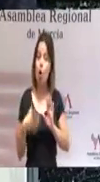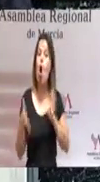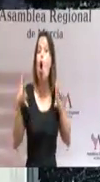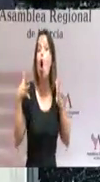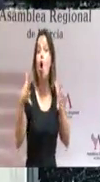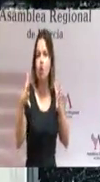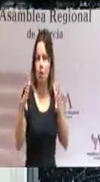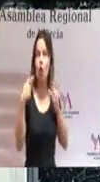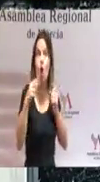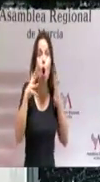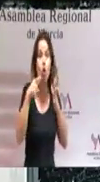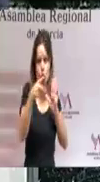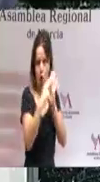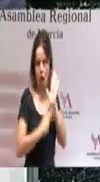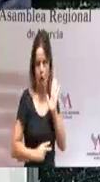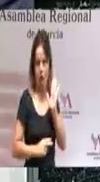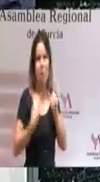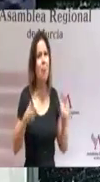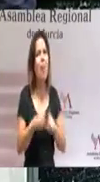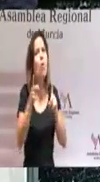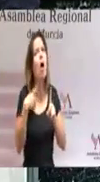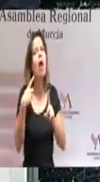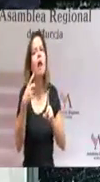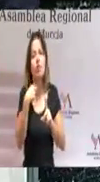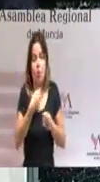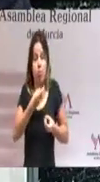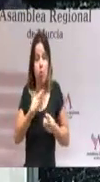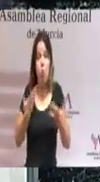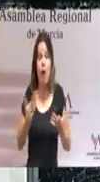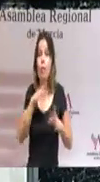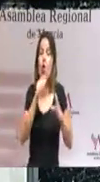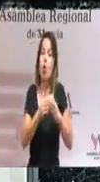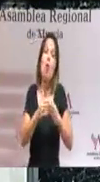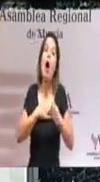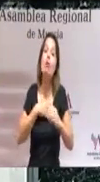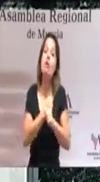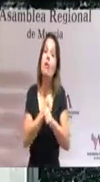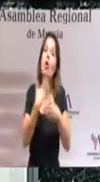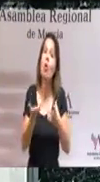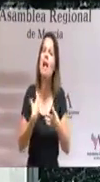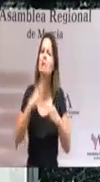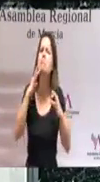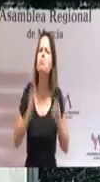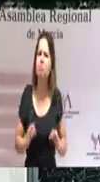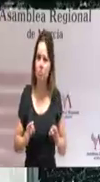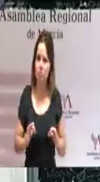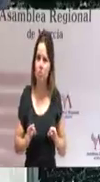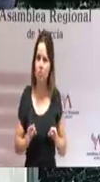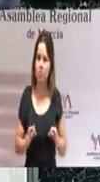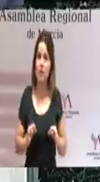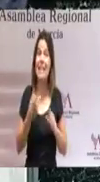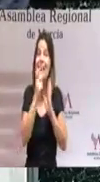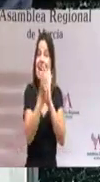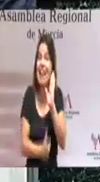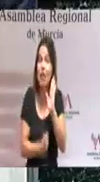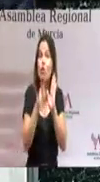recomiendo que se lo lea. Diga lo que diga, el trabajo de este grupo parlamentario, señor presidente, es serio. Y los datos